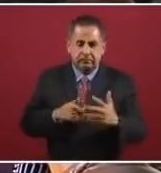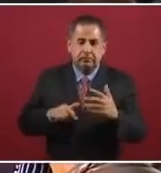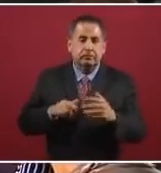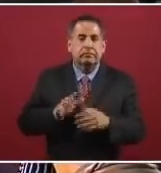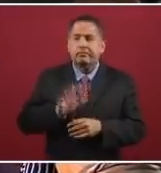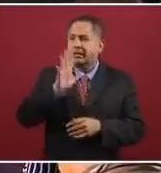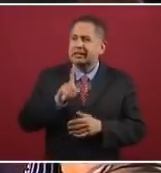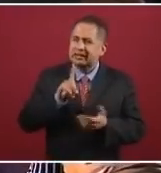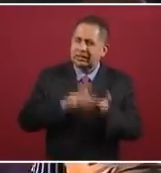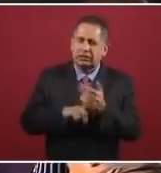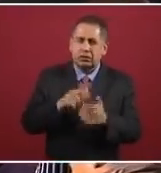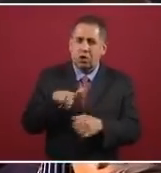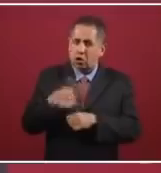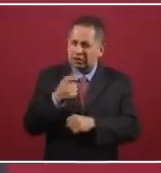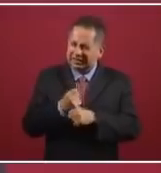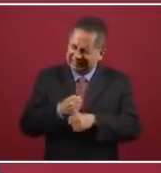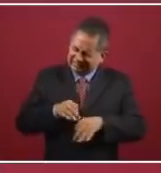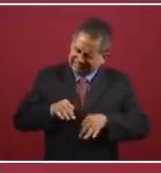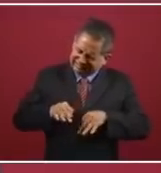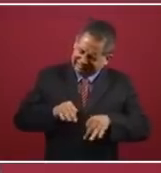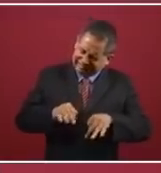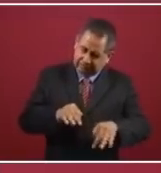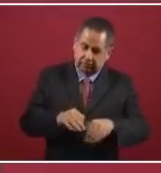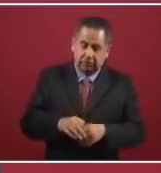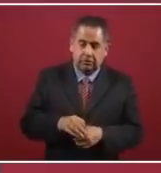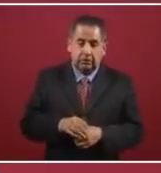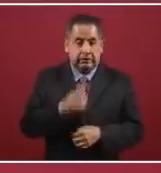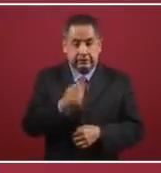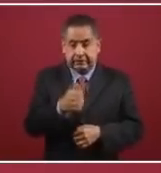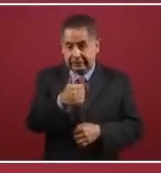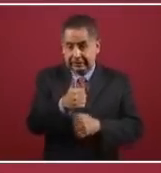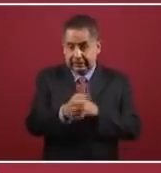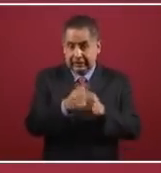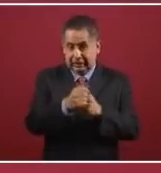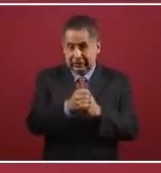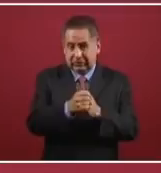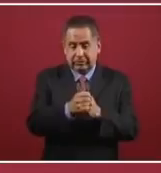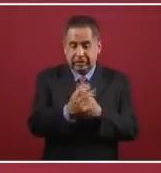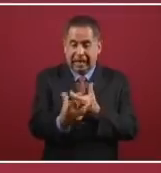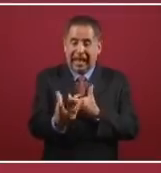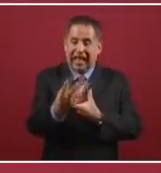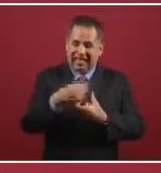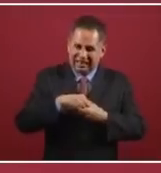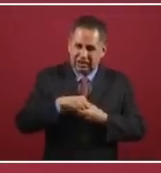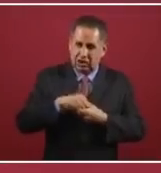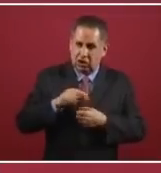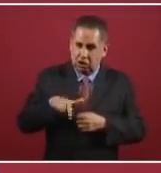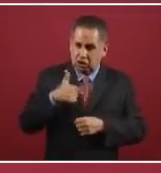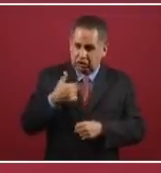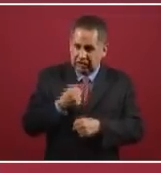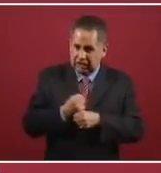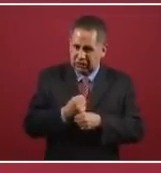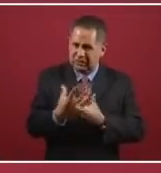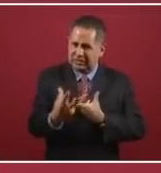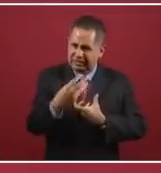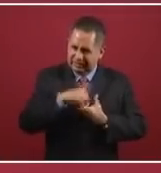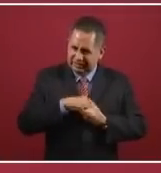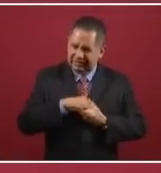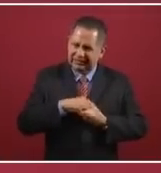O sea, no son 6 años. van a ser 12 en 6,